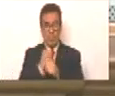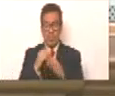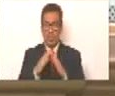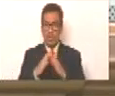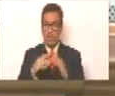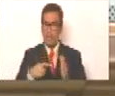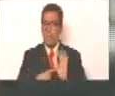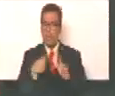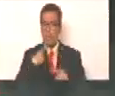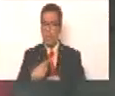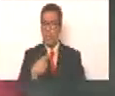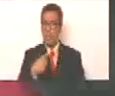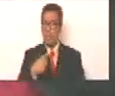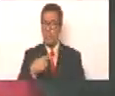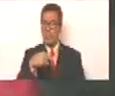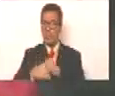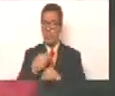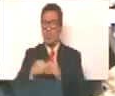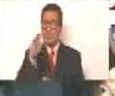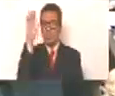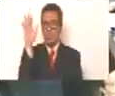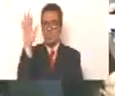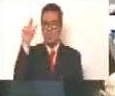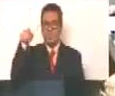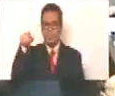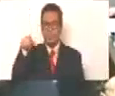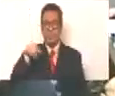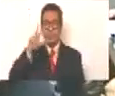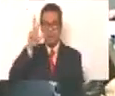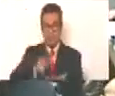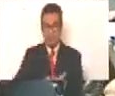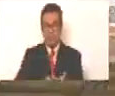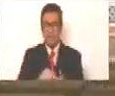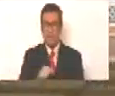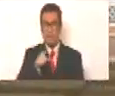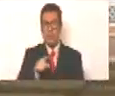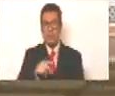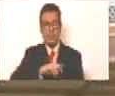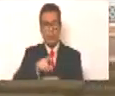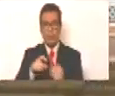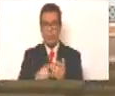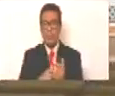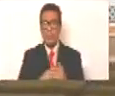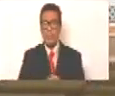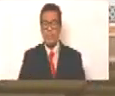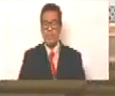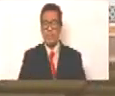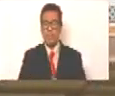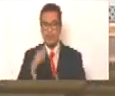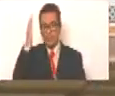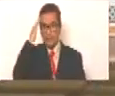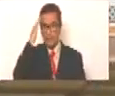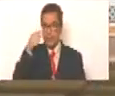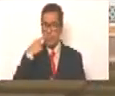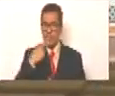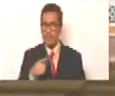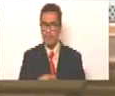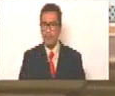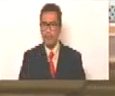con la señal de costumbre. Queda aprobado por unanimidad. En consecuencia, se